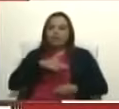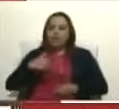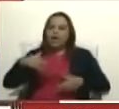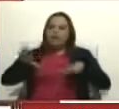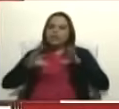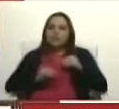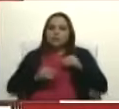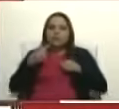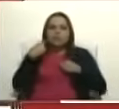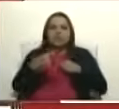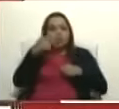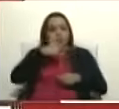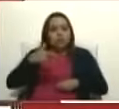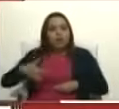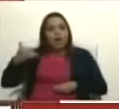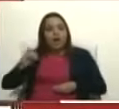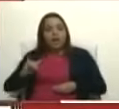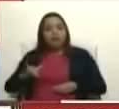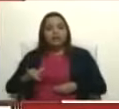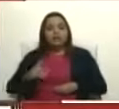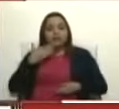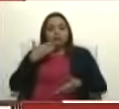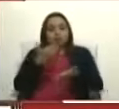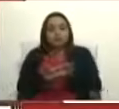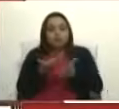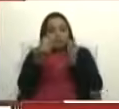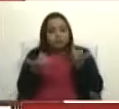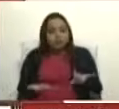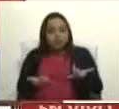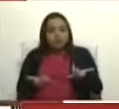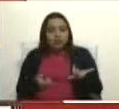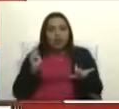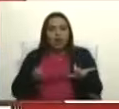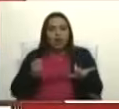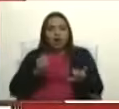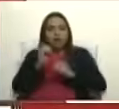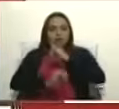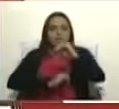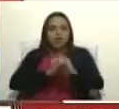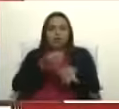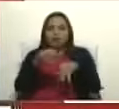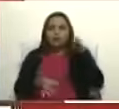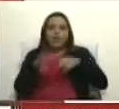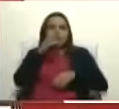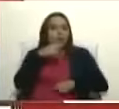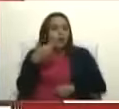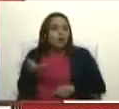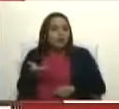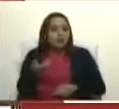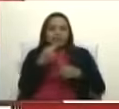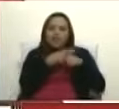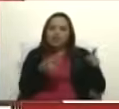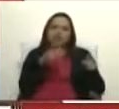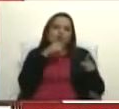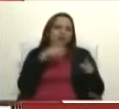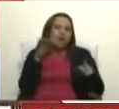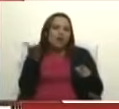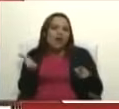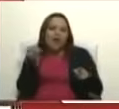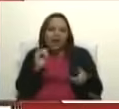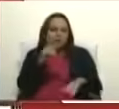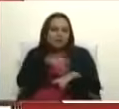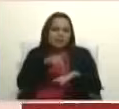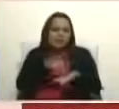dio un mandato. La Corte Internacional de Justicia no va, como hay otros que no van.